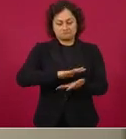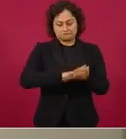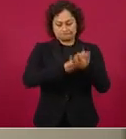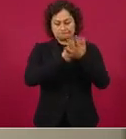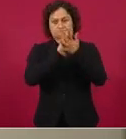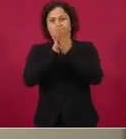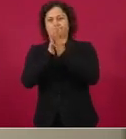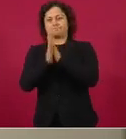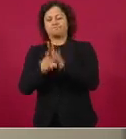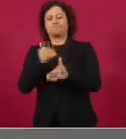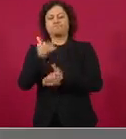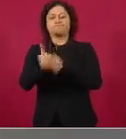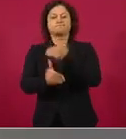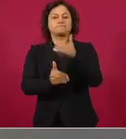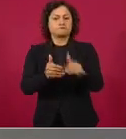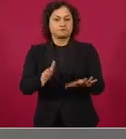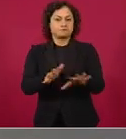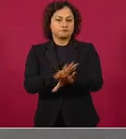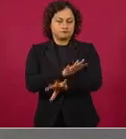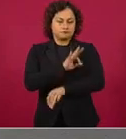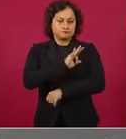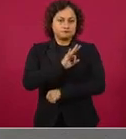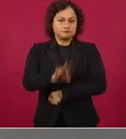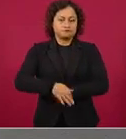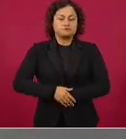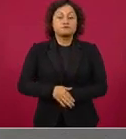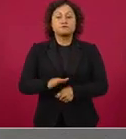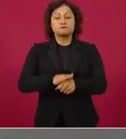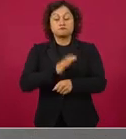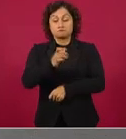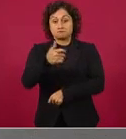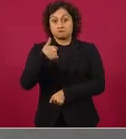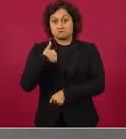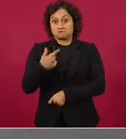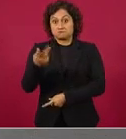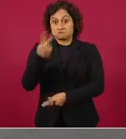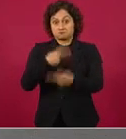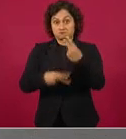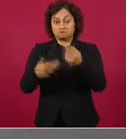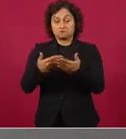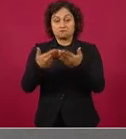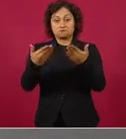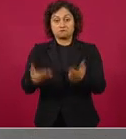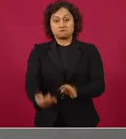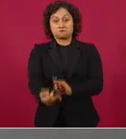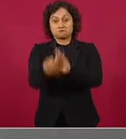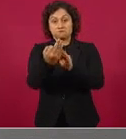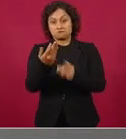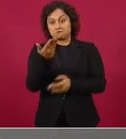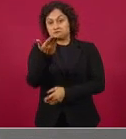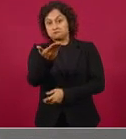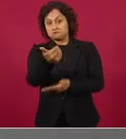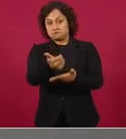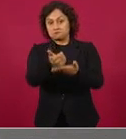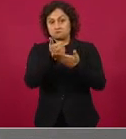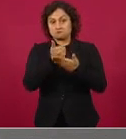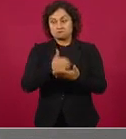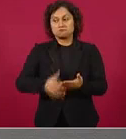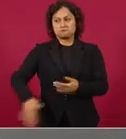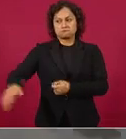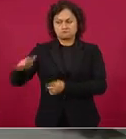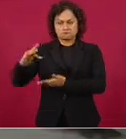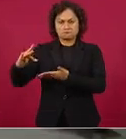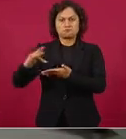esto, vengo a pedir su ayuda, aunque reconozco y agradezco todo el apoyo de las autoridades federales y